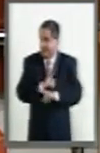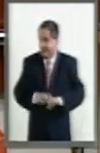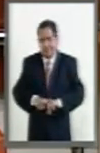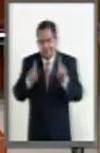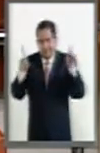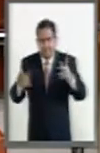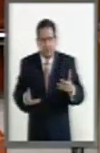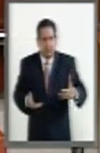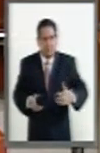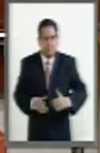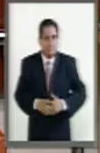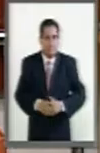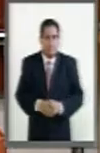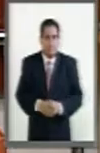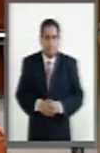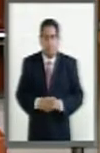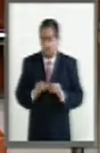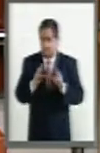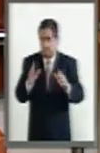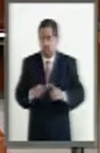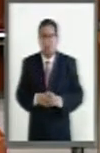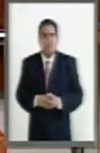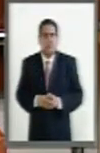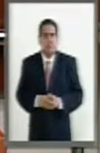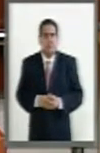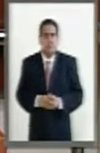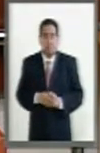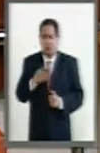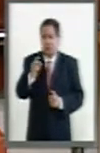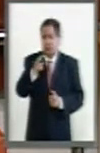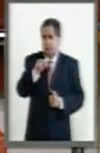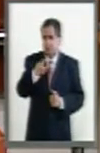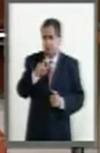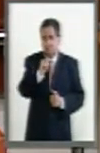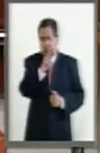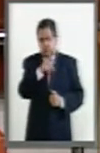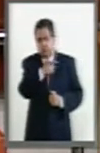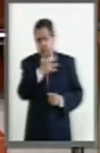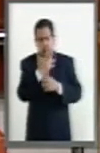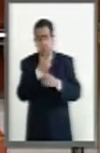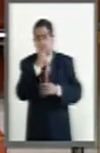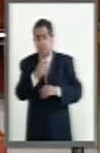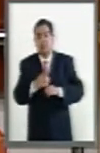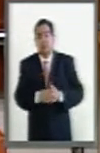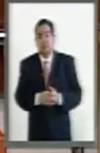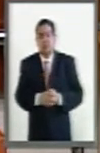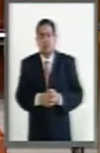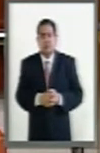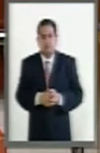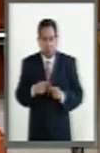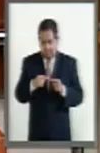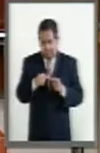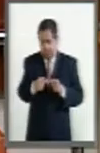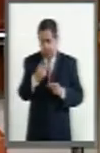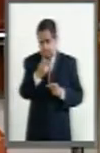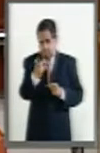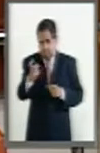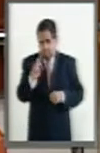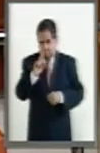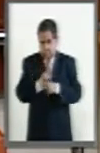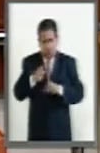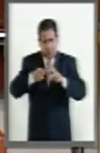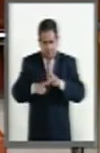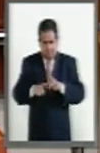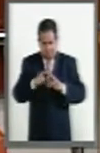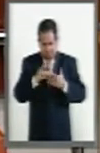Por su lado, Donald Trump ha dicho que en sus primeros 200 días de gobierno